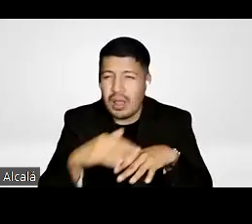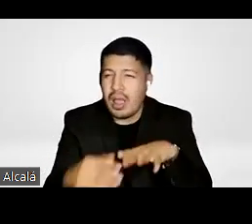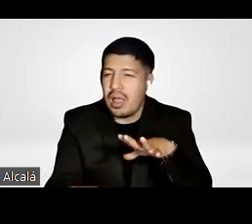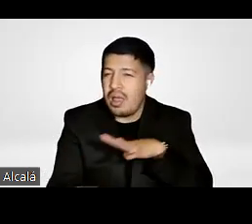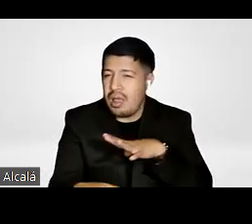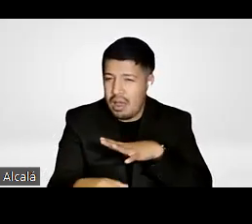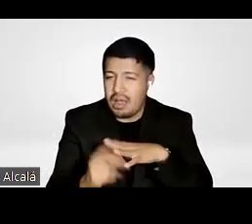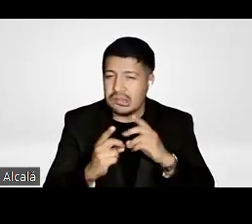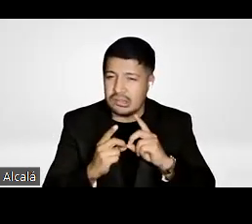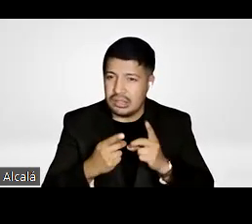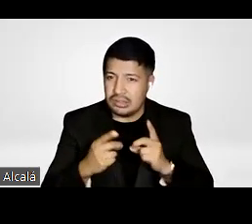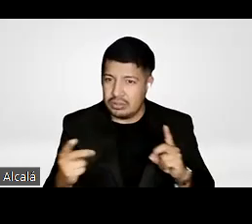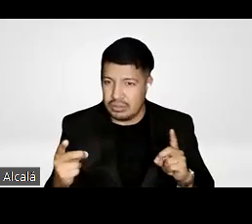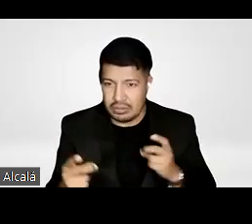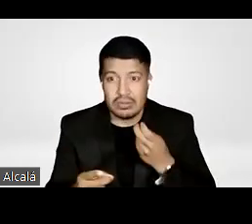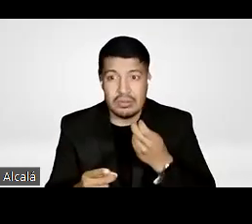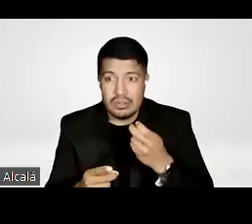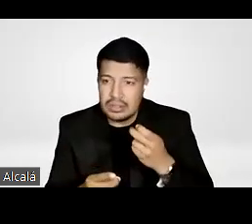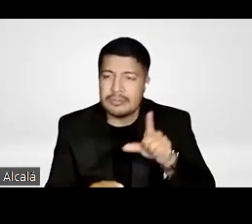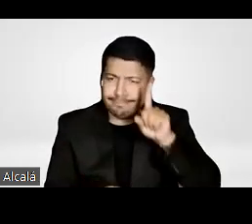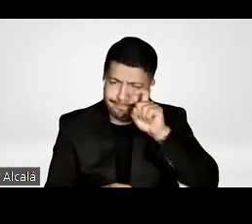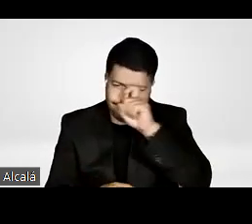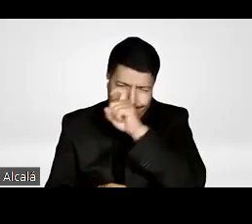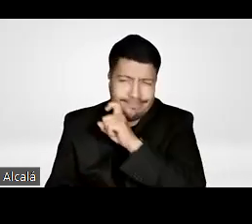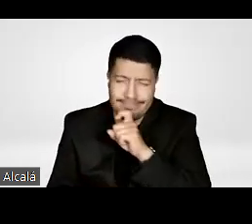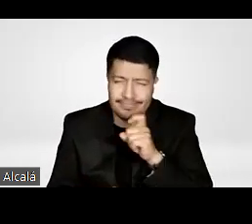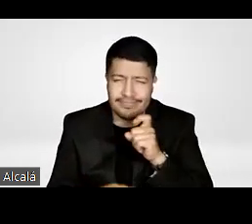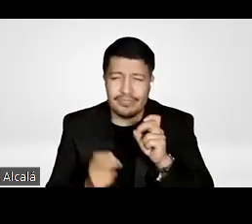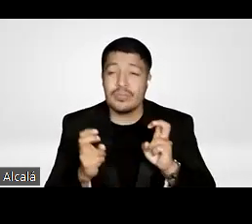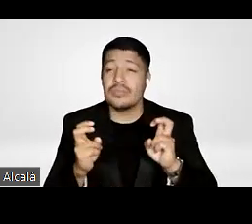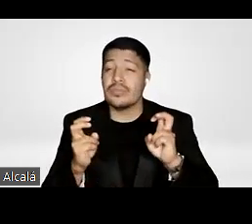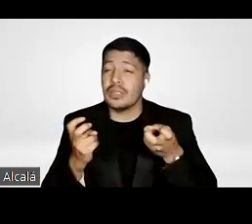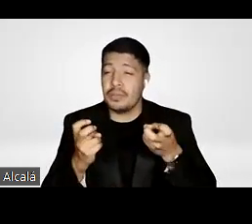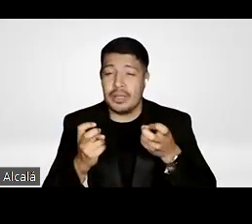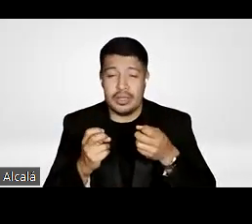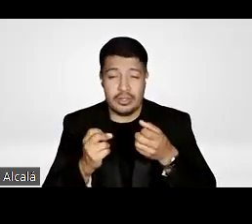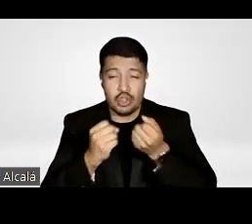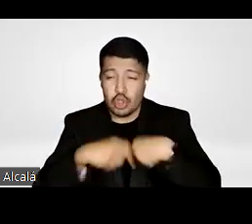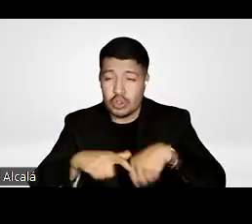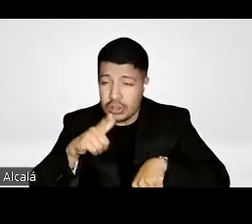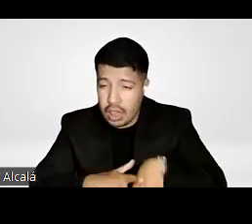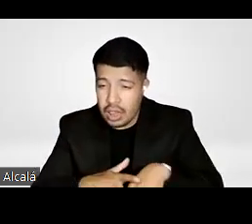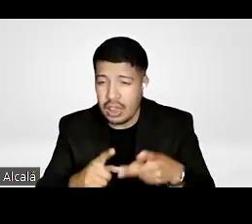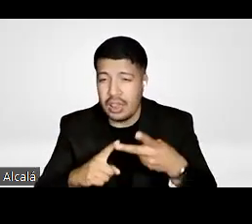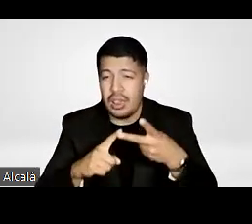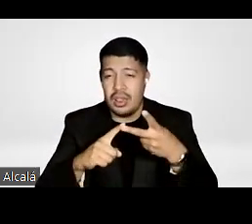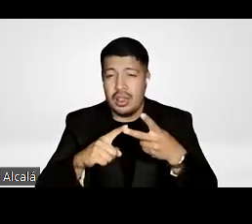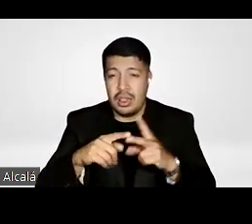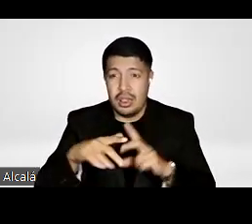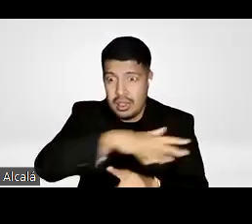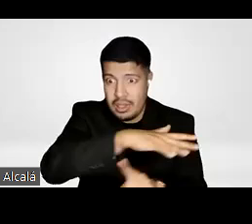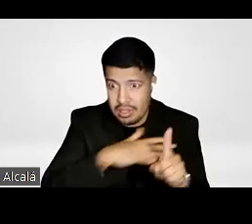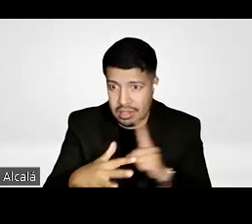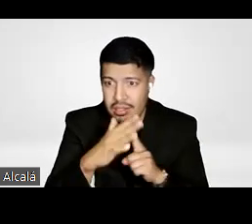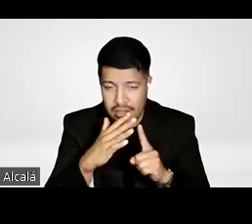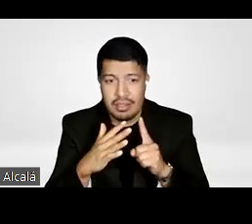desarrollo es un proceso muy complejo en el que intervienen factores biológicos, sociales, económicos y ambientales. El desarrollo